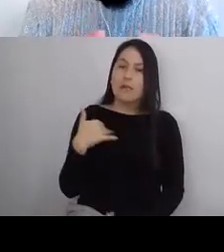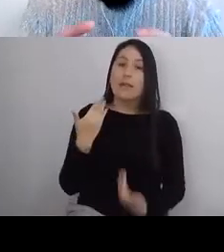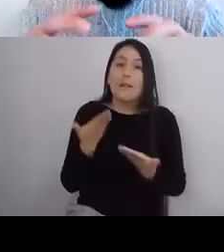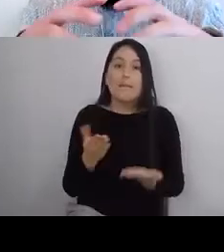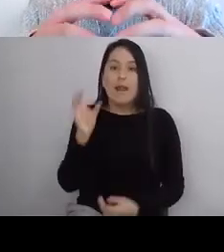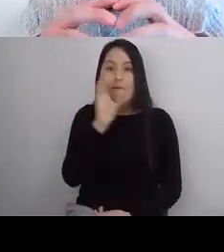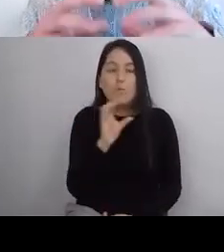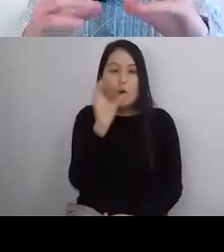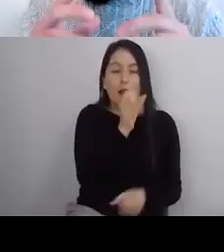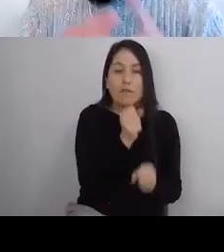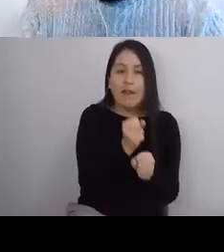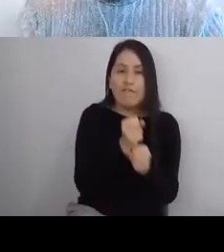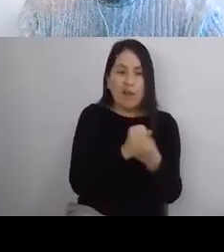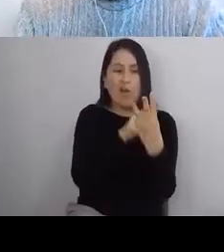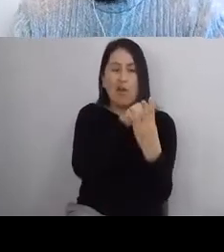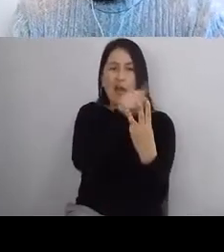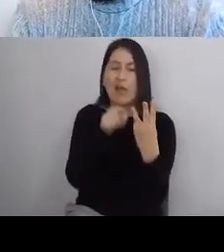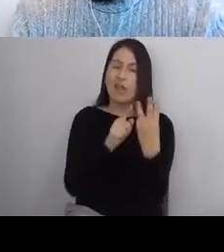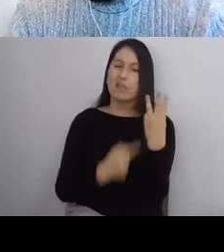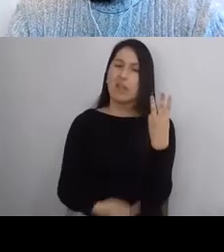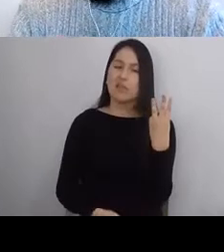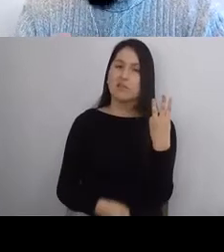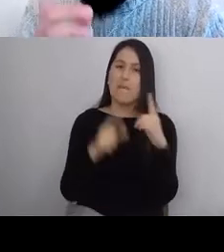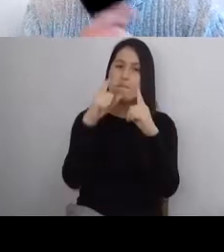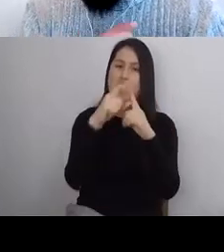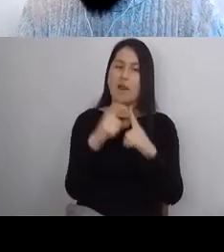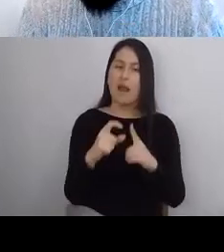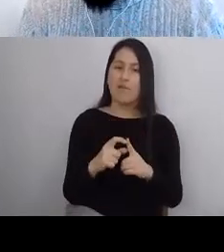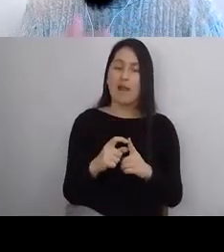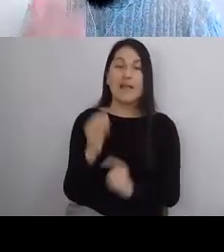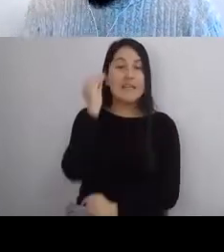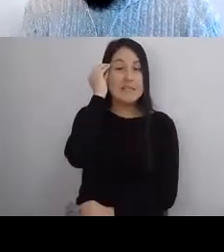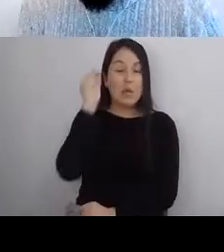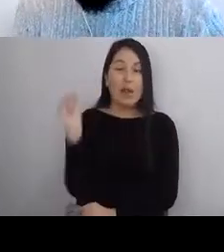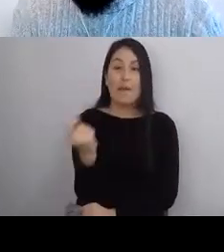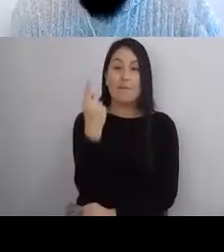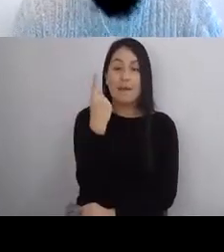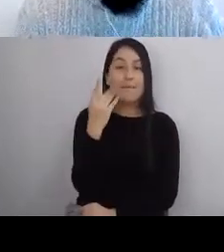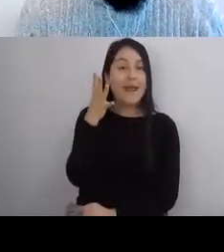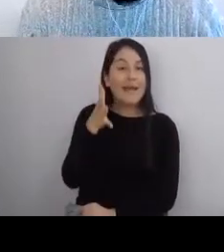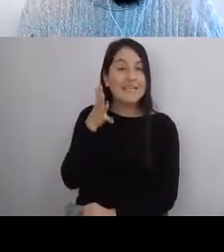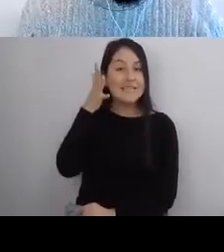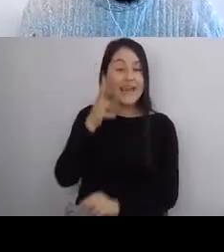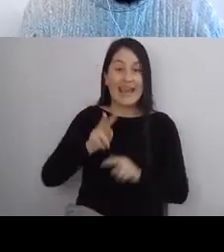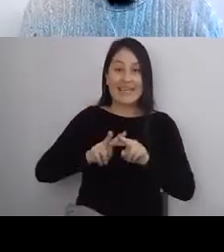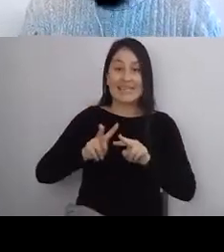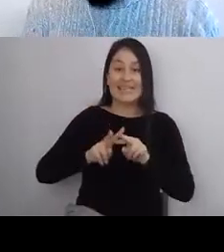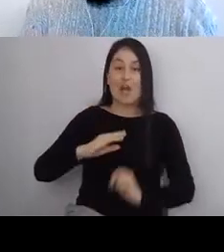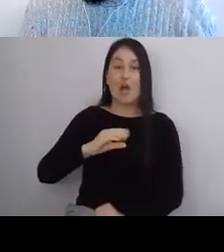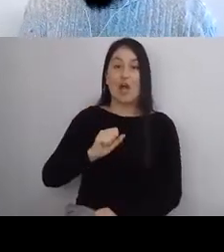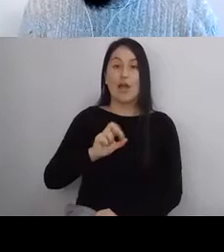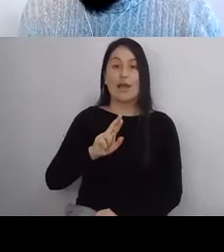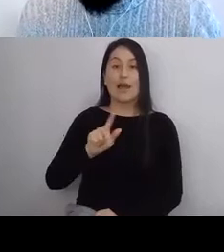tríada? Porque, ¿se acuerdan de que la primera charla, la que hiciste tú, Mauro, con Carla, hablaron de la Sí. figura